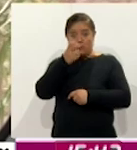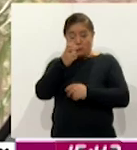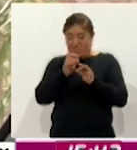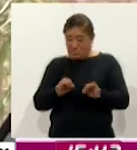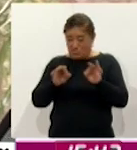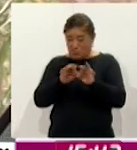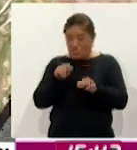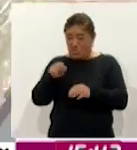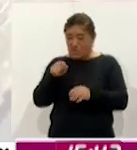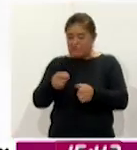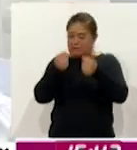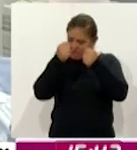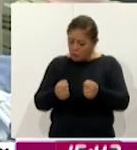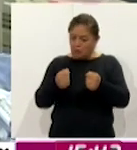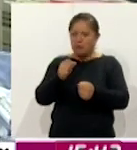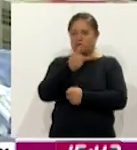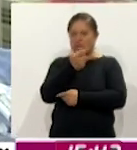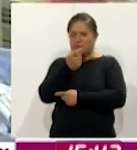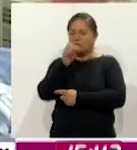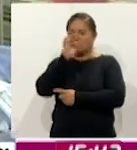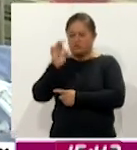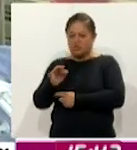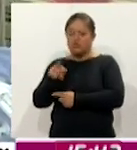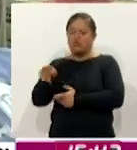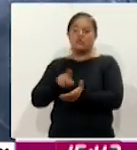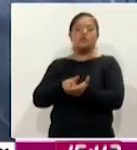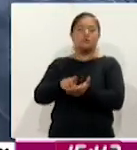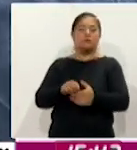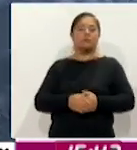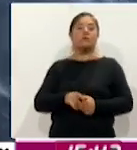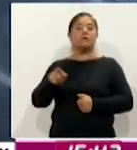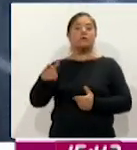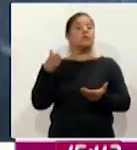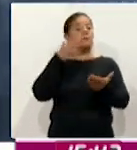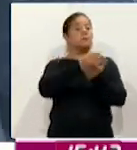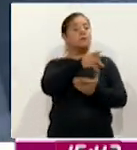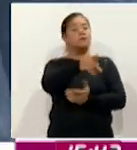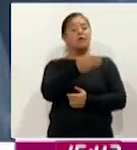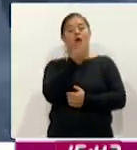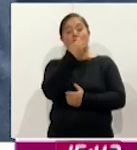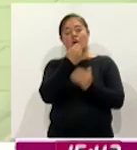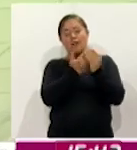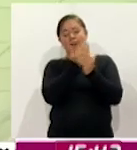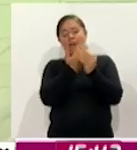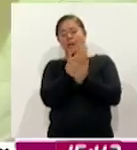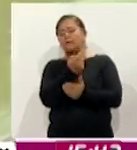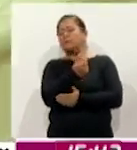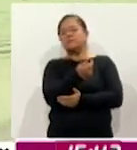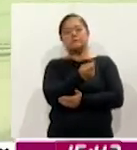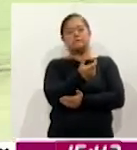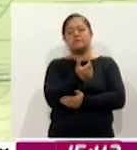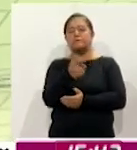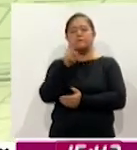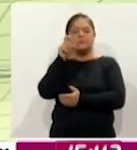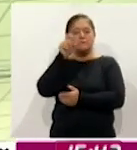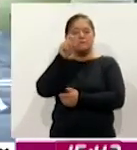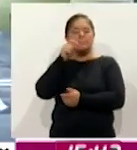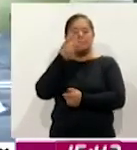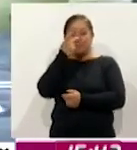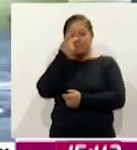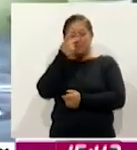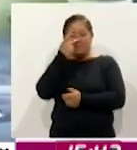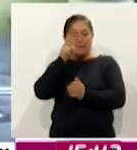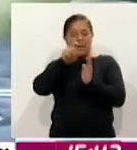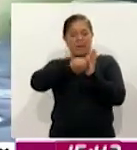la decisión que toman. Los pacientes deben acudir a su cita con un desayuno ligero, rasurados en el área genital y acompañados por